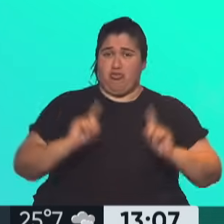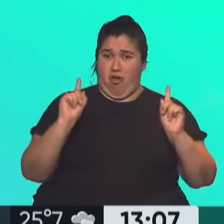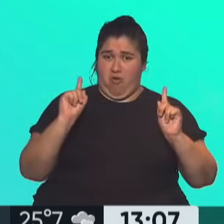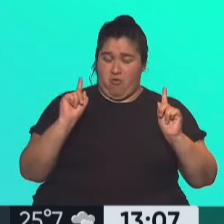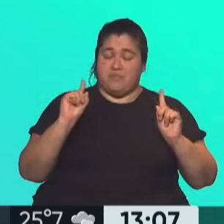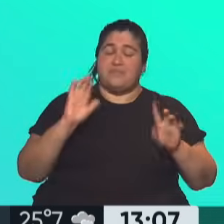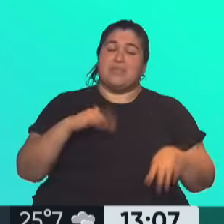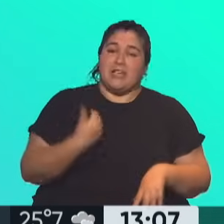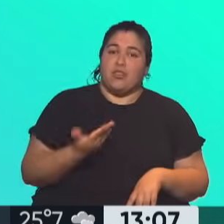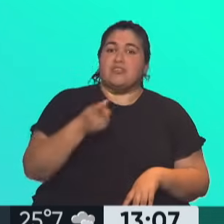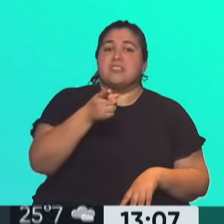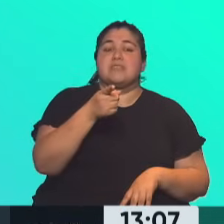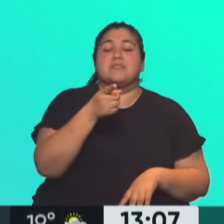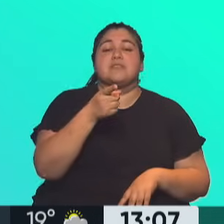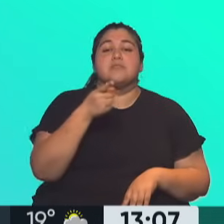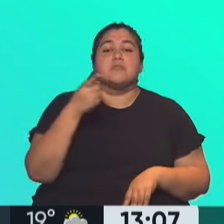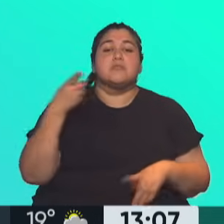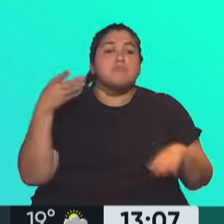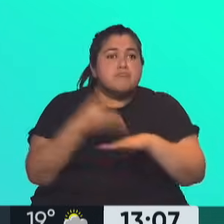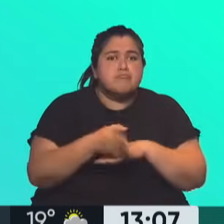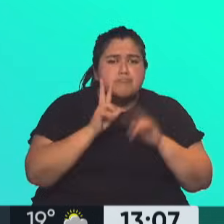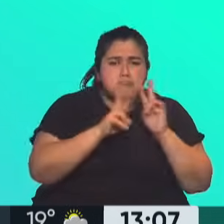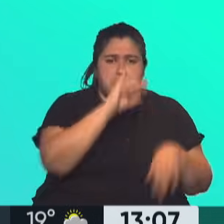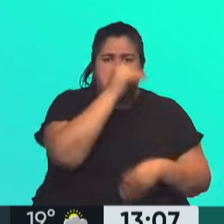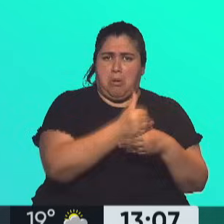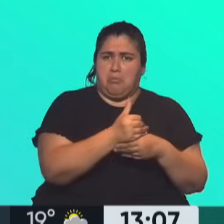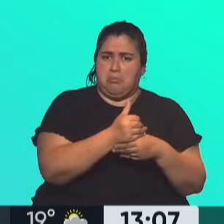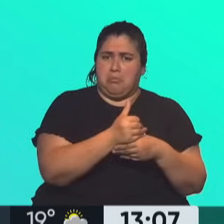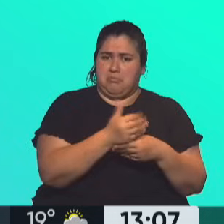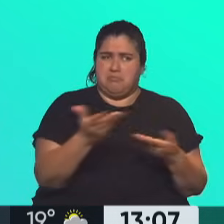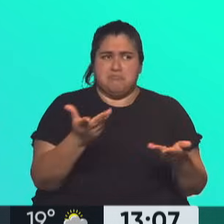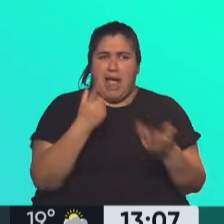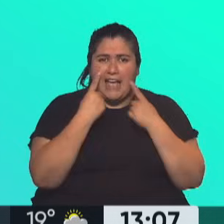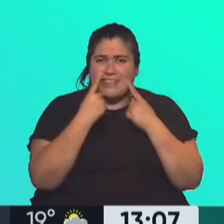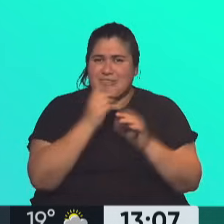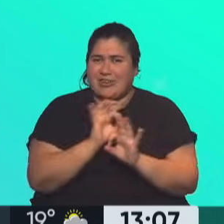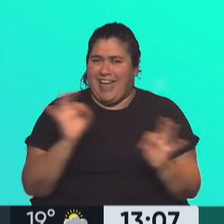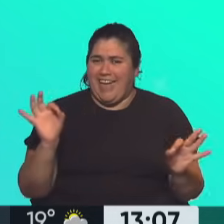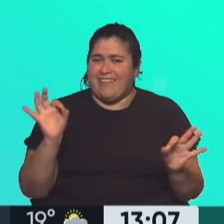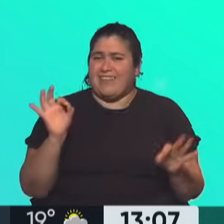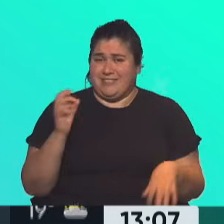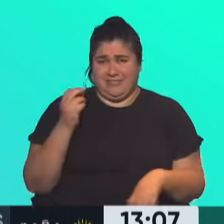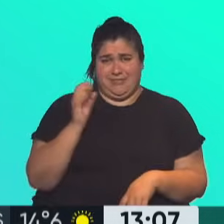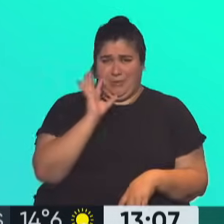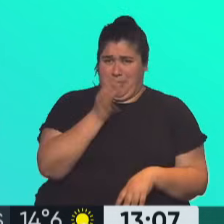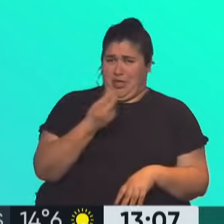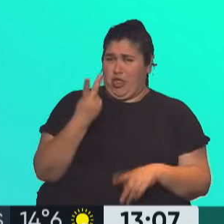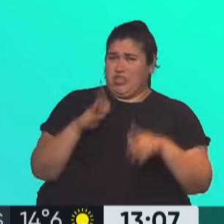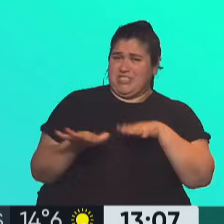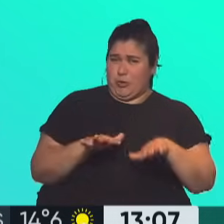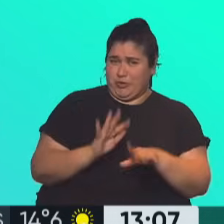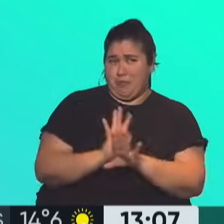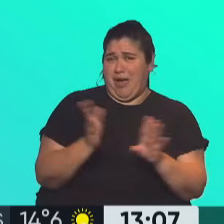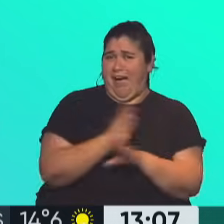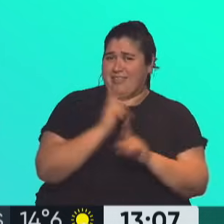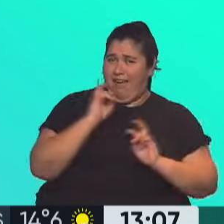encontraron Quienes fueron a lanar los inspectores con las puertas cerradas no había nadie para atender eh dos cuestiones ahí una advertencia